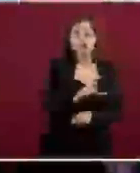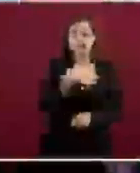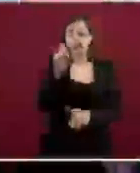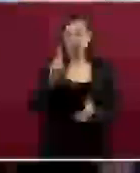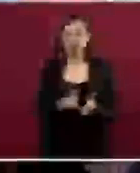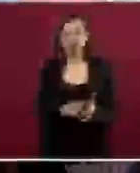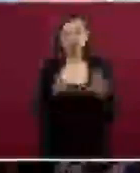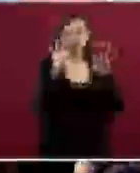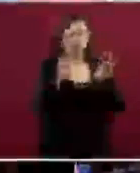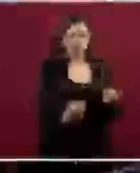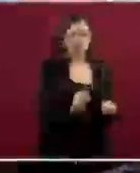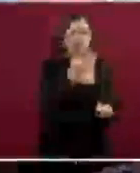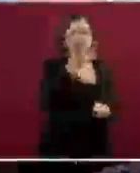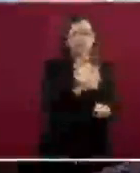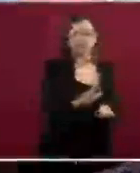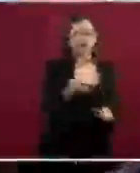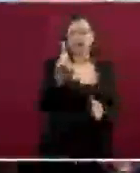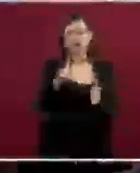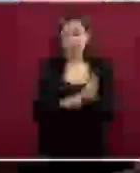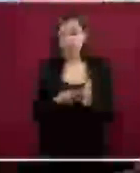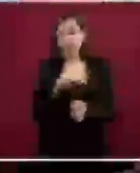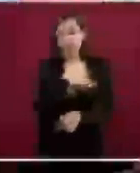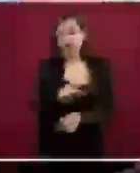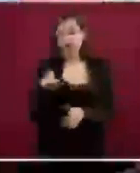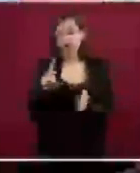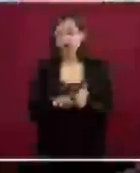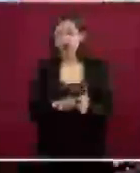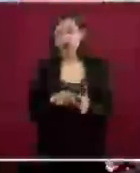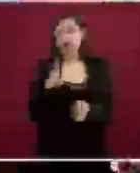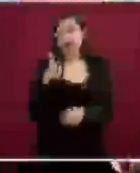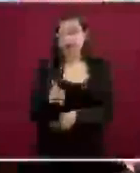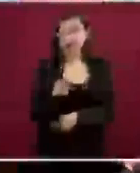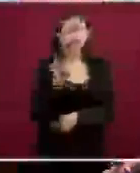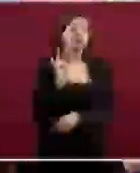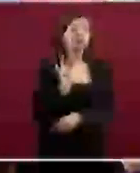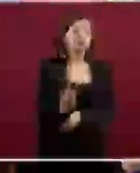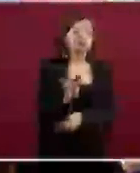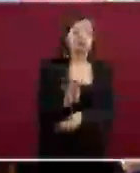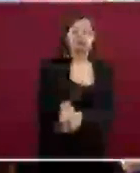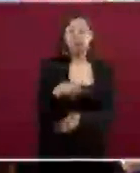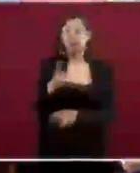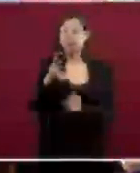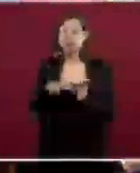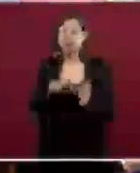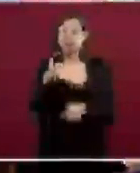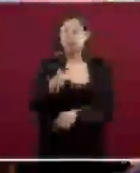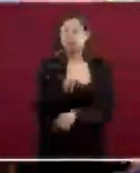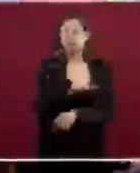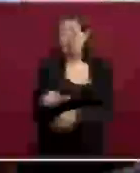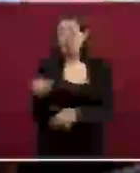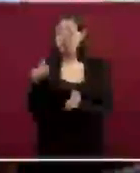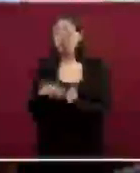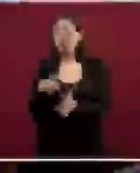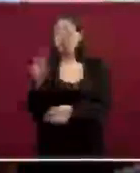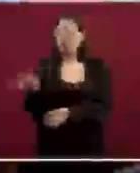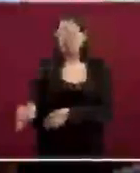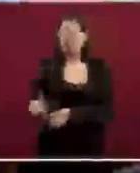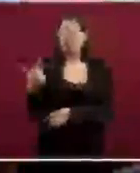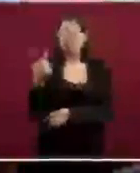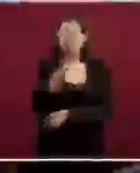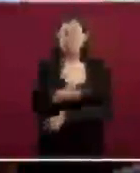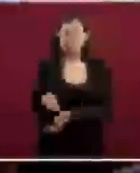detenciones en el 2000 a 2006 19 2006 2012 262